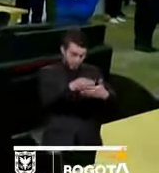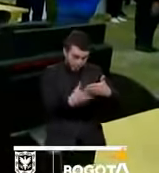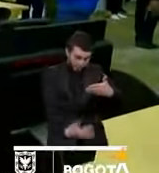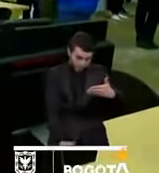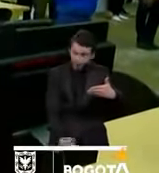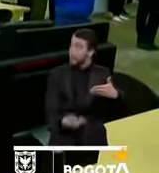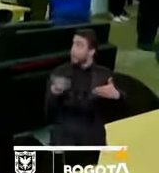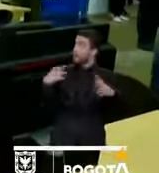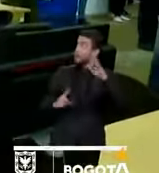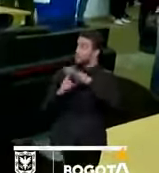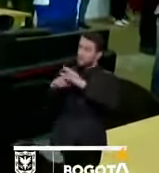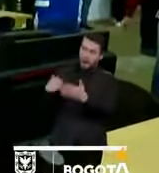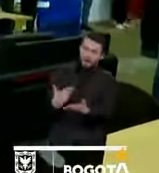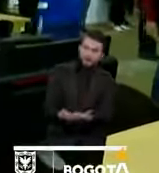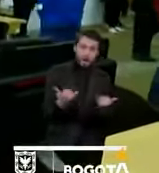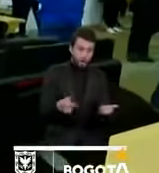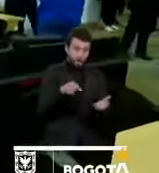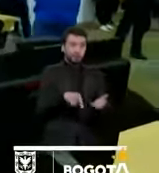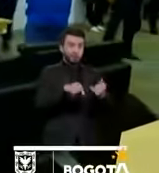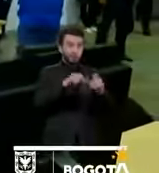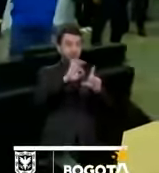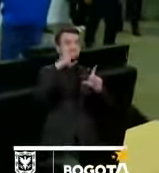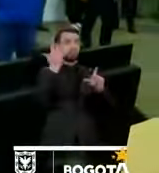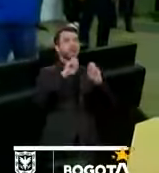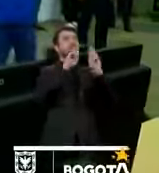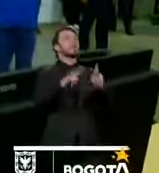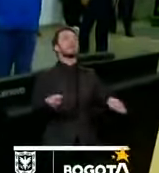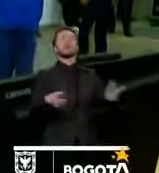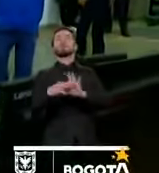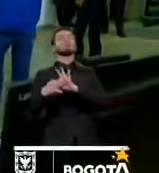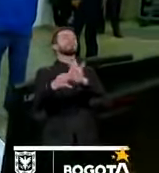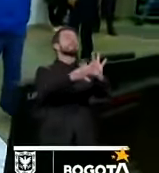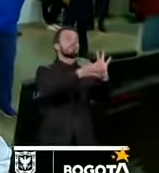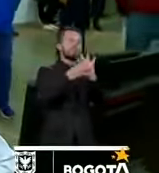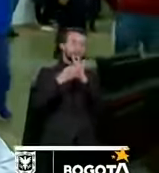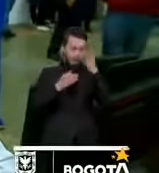porque pues están en línea todo, entonces podemos aquí mirar todo lo que lleva. ¿Sí?